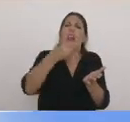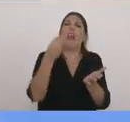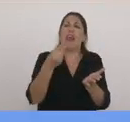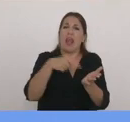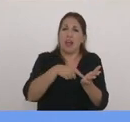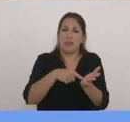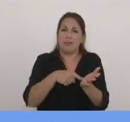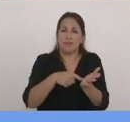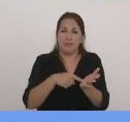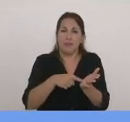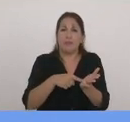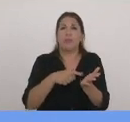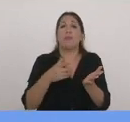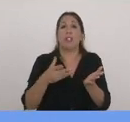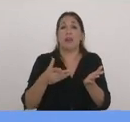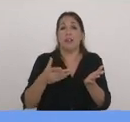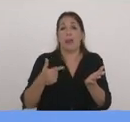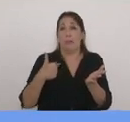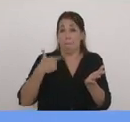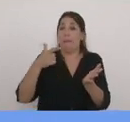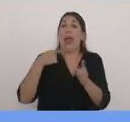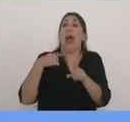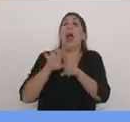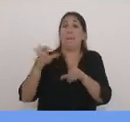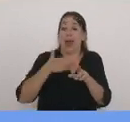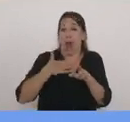Que, bueno, sí, mis hermanos están,